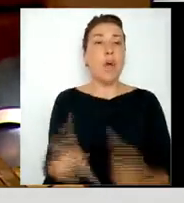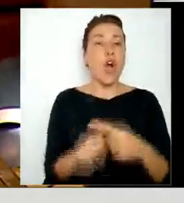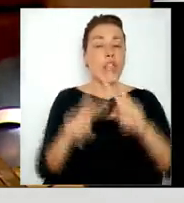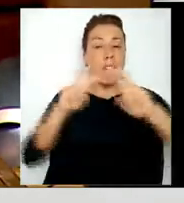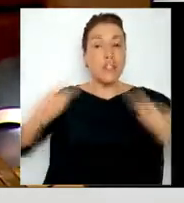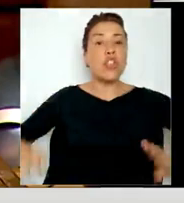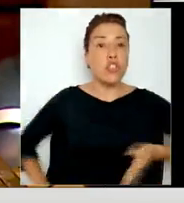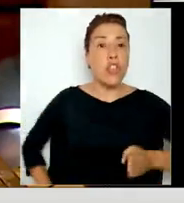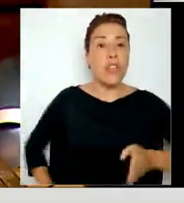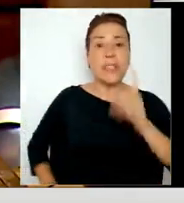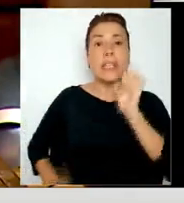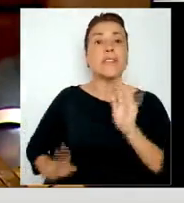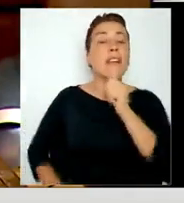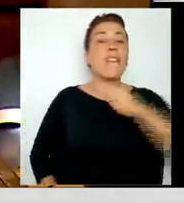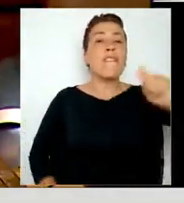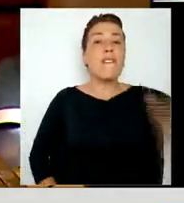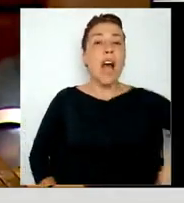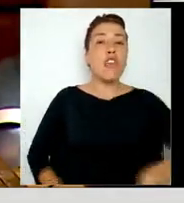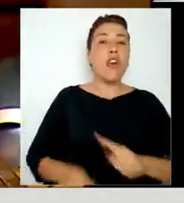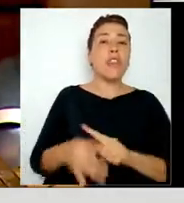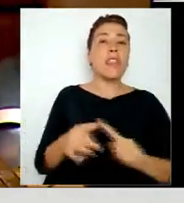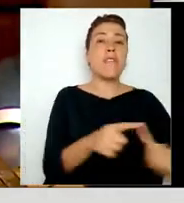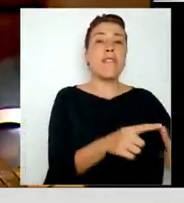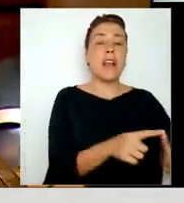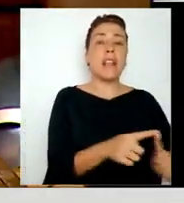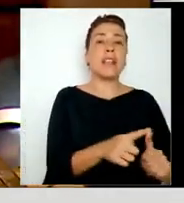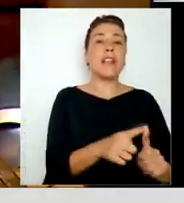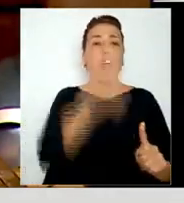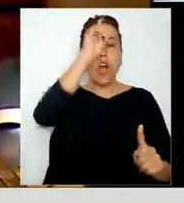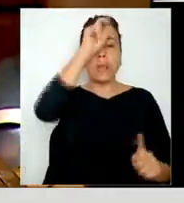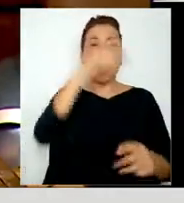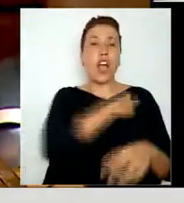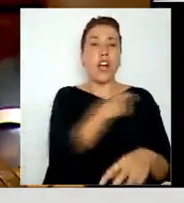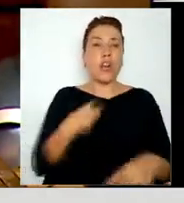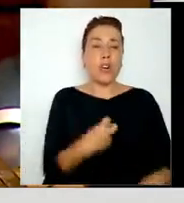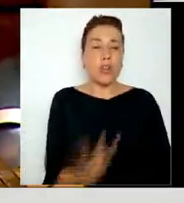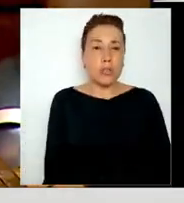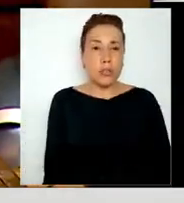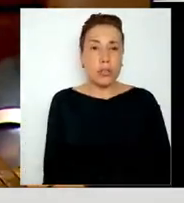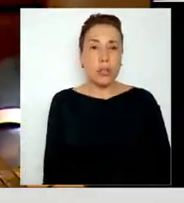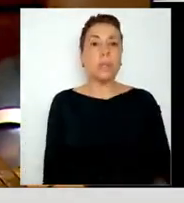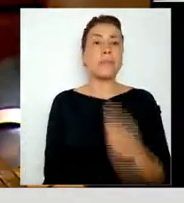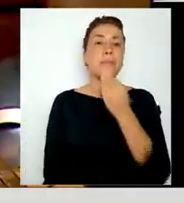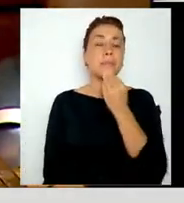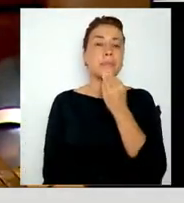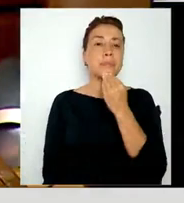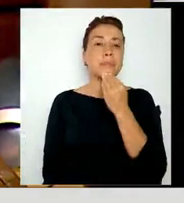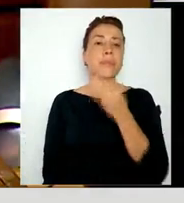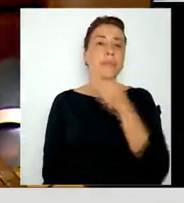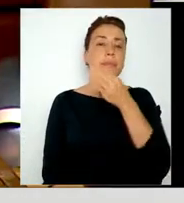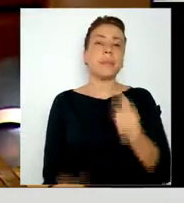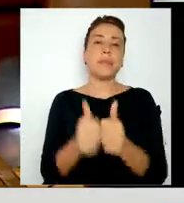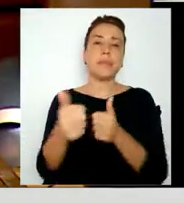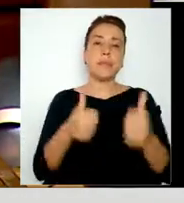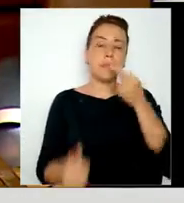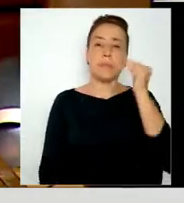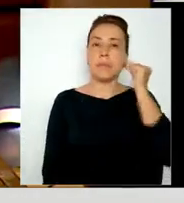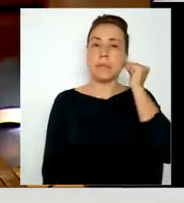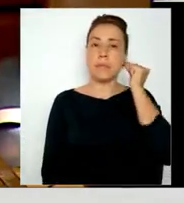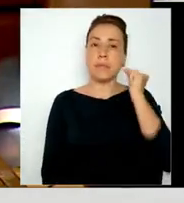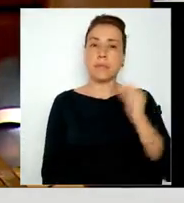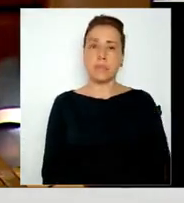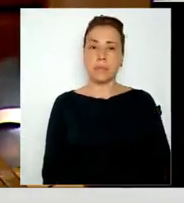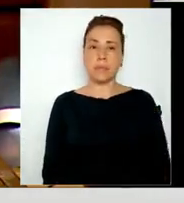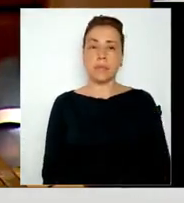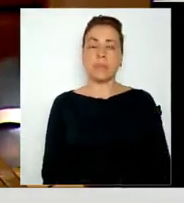resolución en diversos establecimientos de la red hospitalaria esto también los dirigentes y dirigentes ha sido durante el último